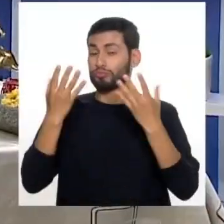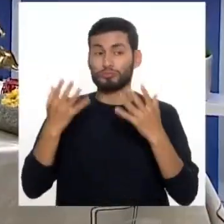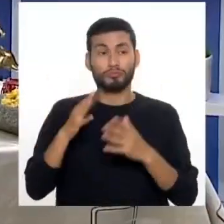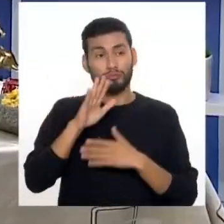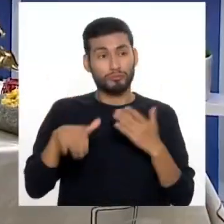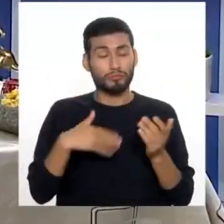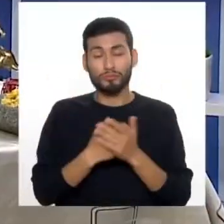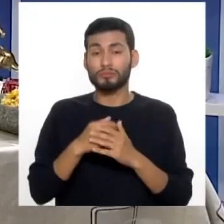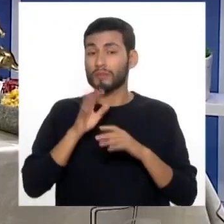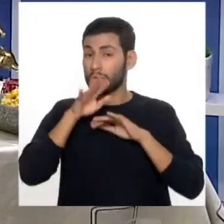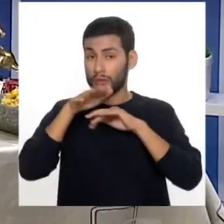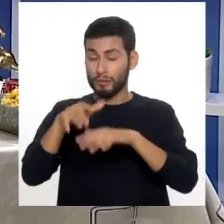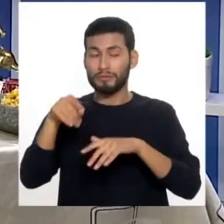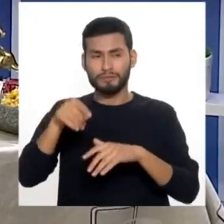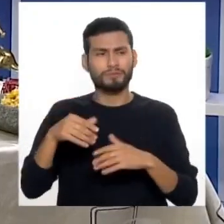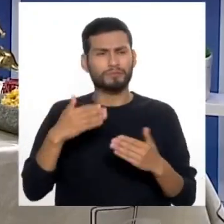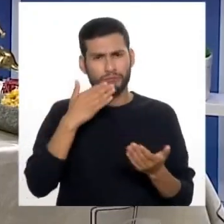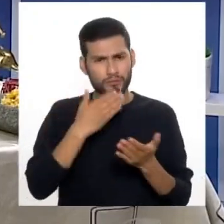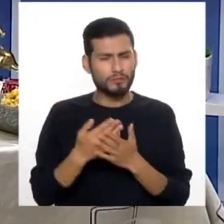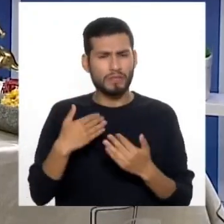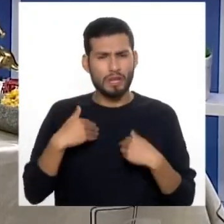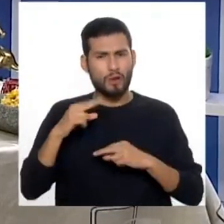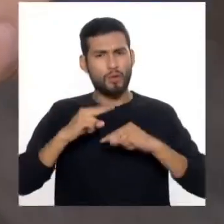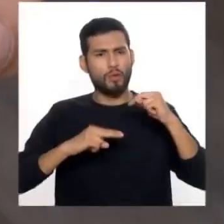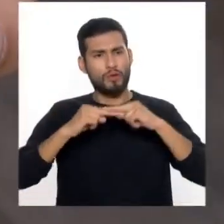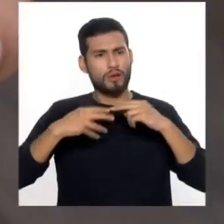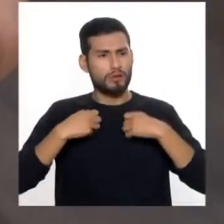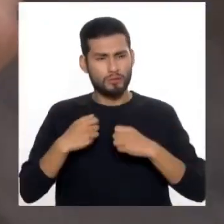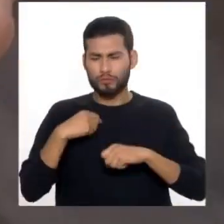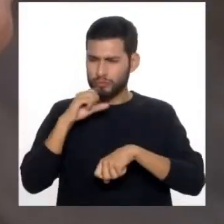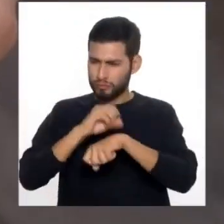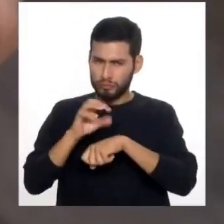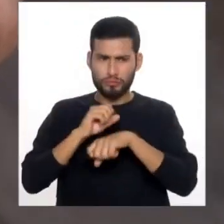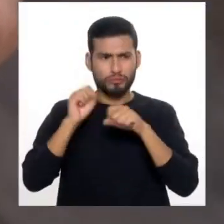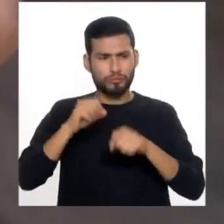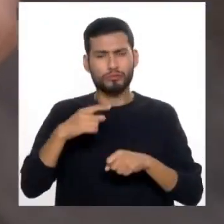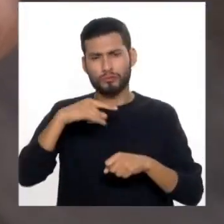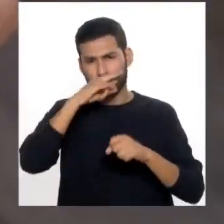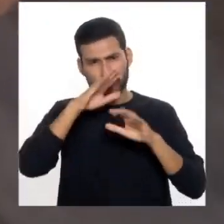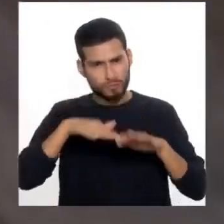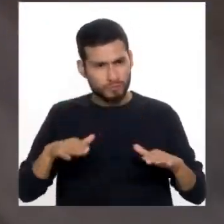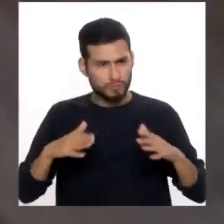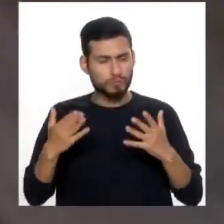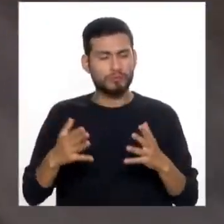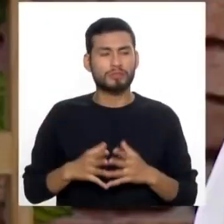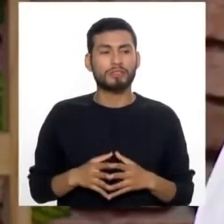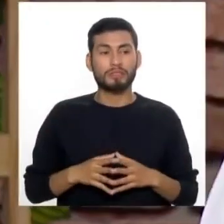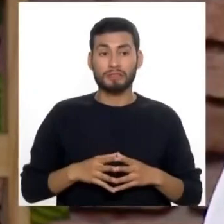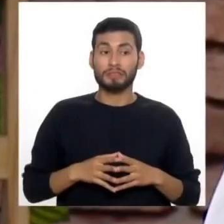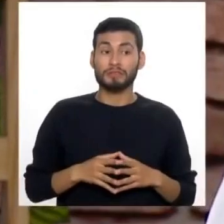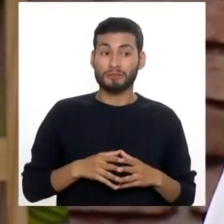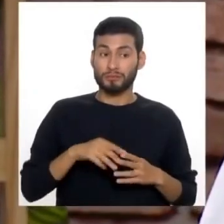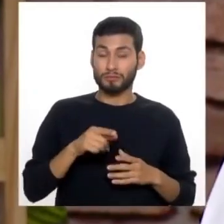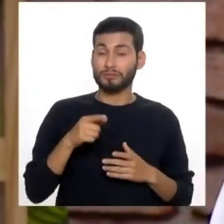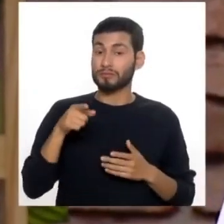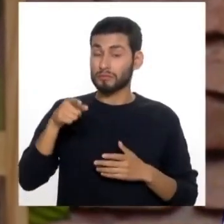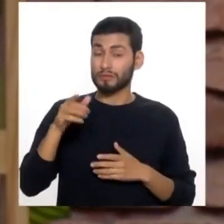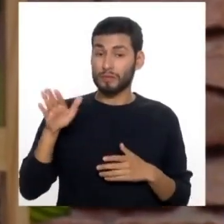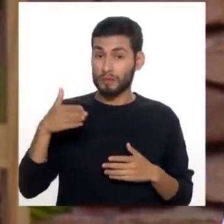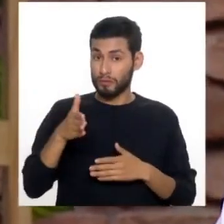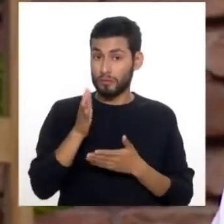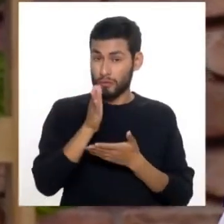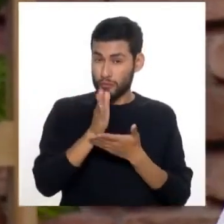Todos los platos marinos son ricos en nutrientes. Recomendado para darle a los niños. Mira eso. No. Y acá cortan el